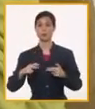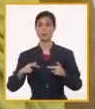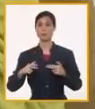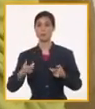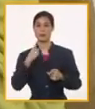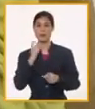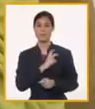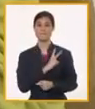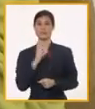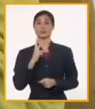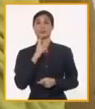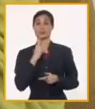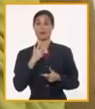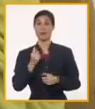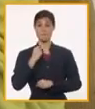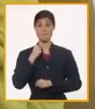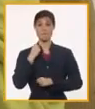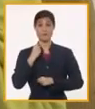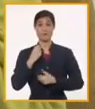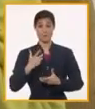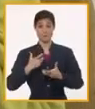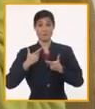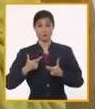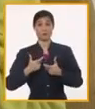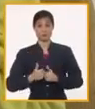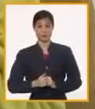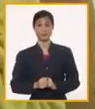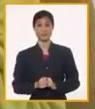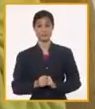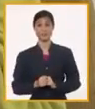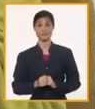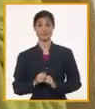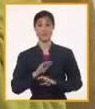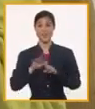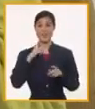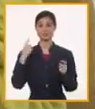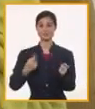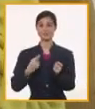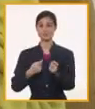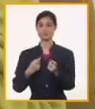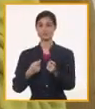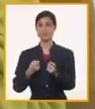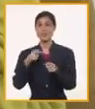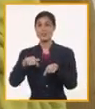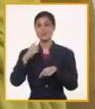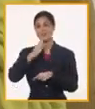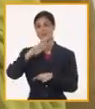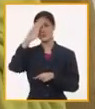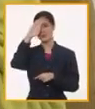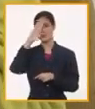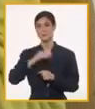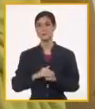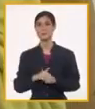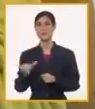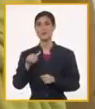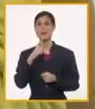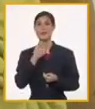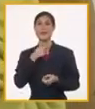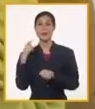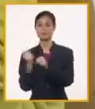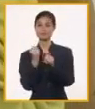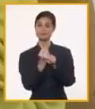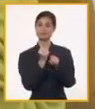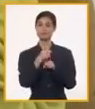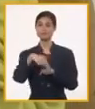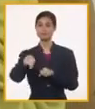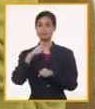nuestra presentación el comandante Machado 2 veces héroe de la República de Cuba y héroe del trabajo, también